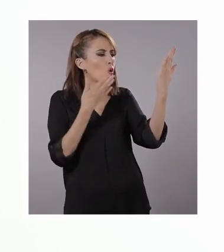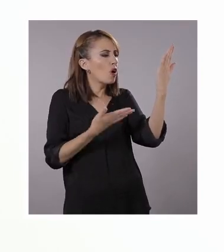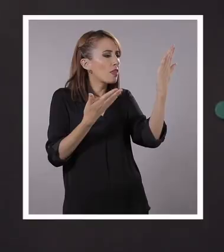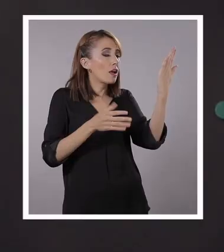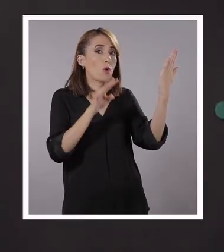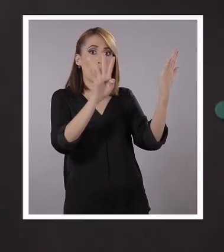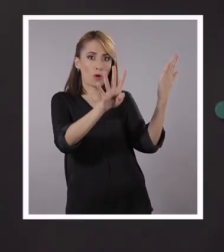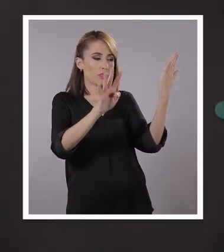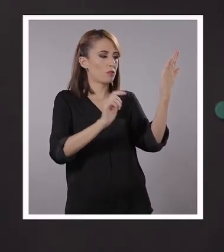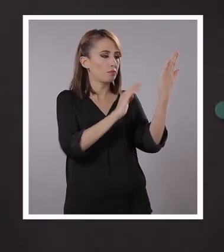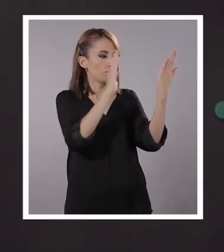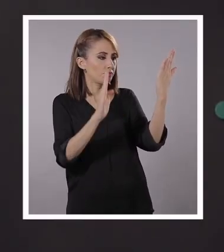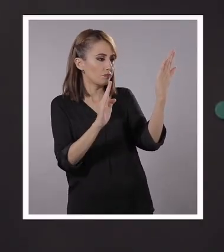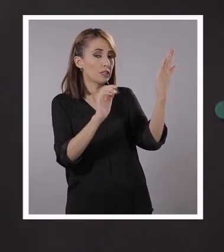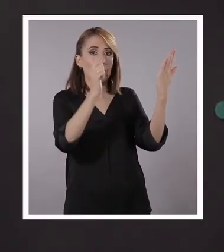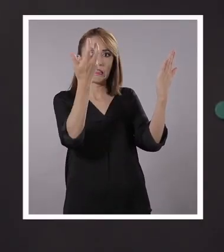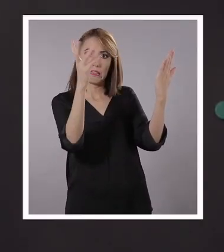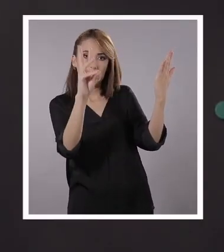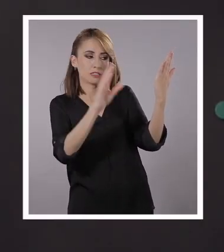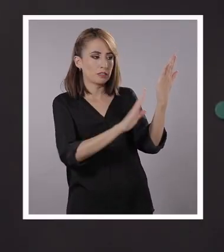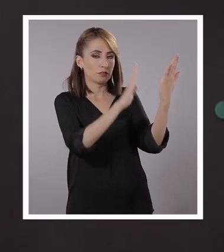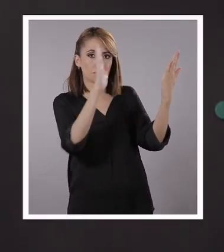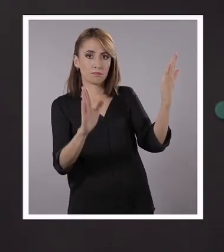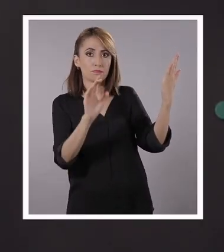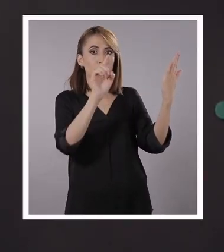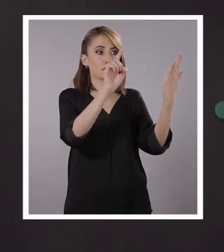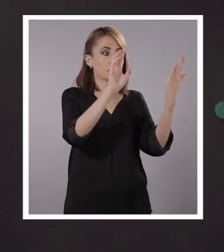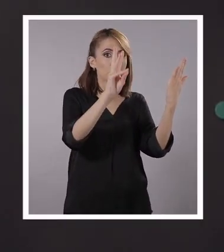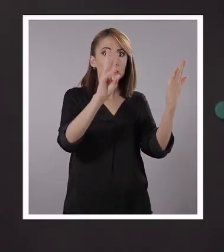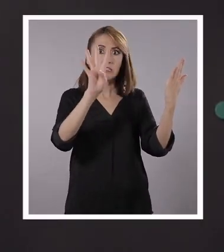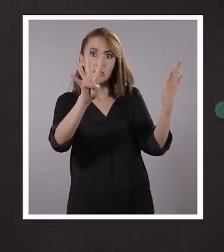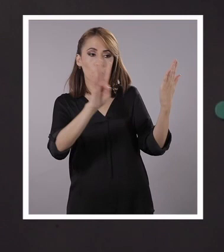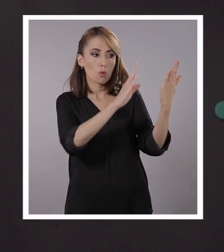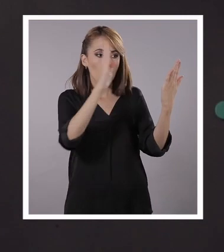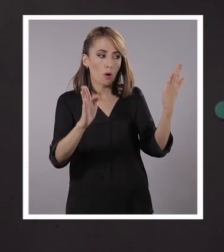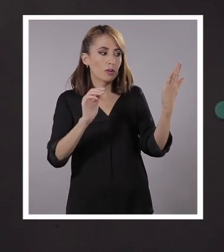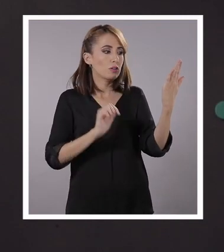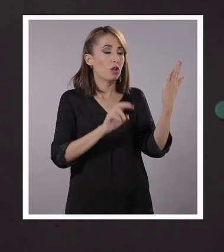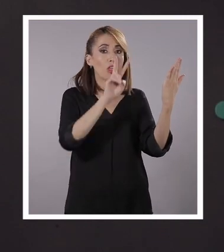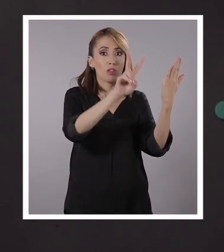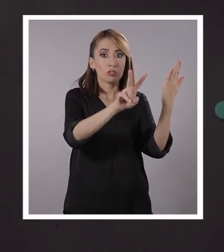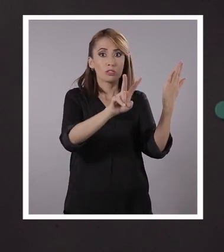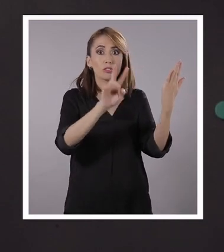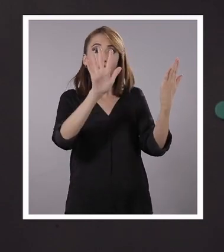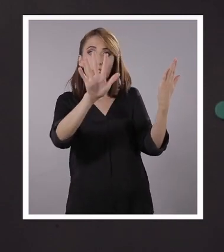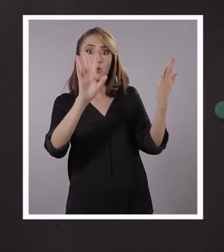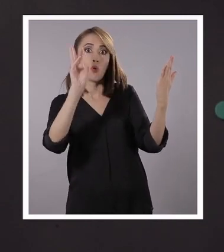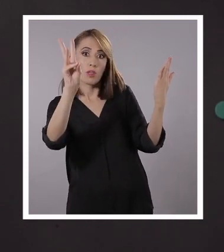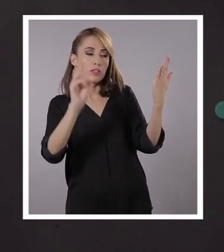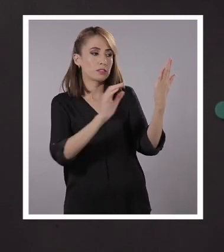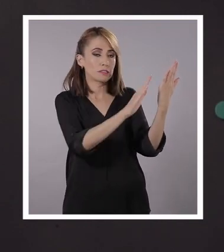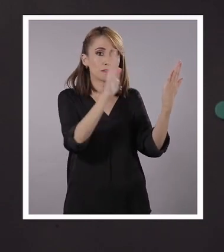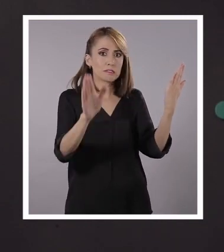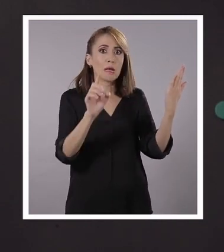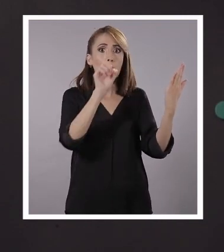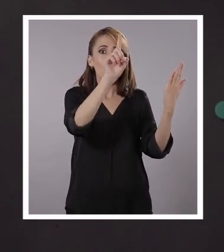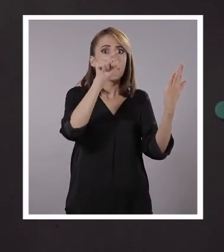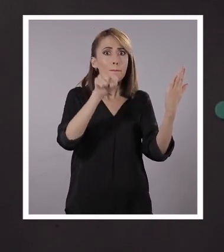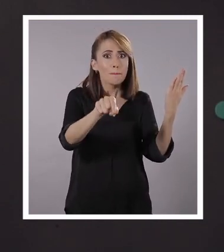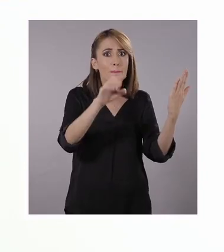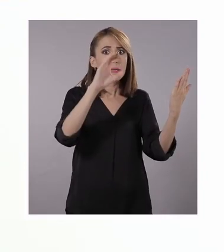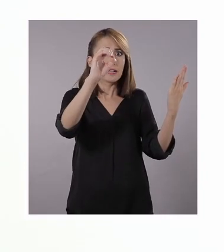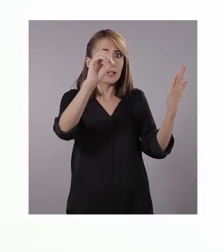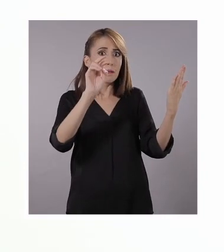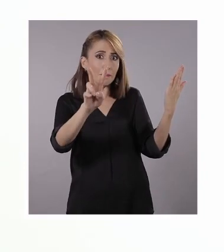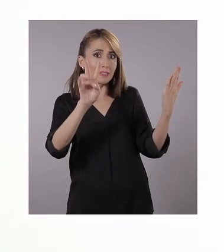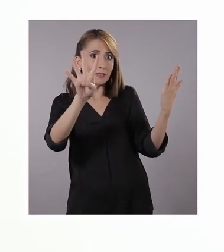La sucesión dice 4, 16, 64, 256,